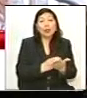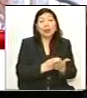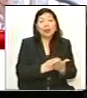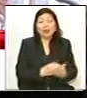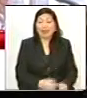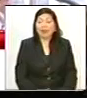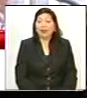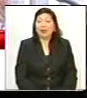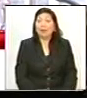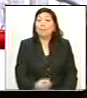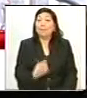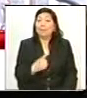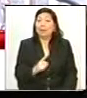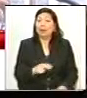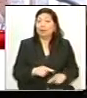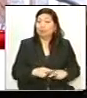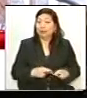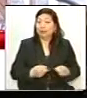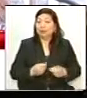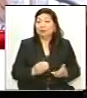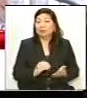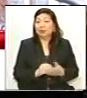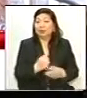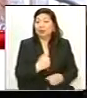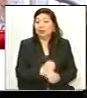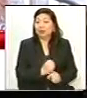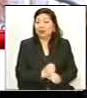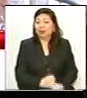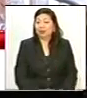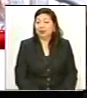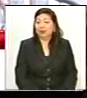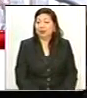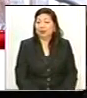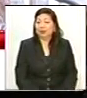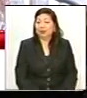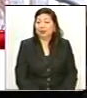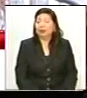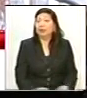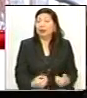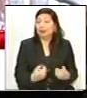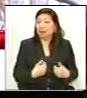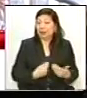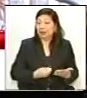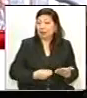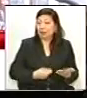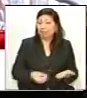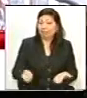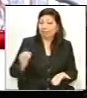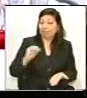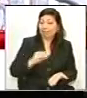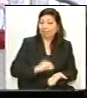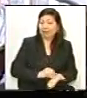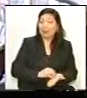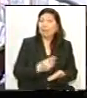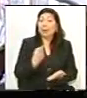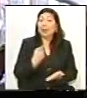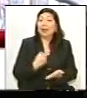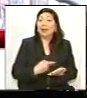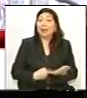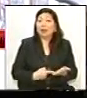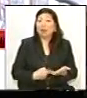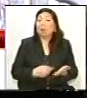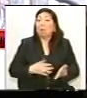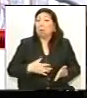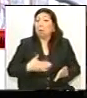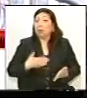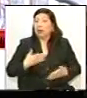alzada para expediente técnico más obra. Entonces, tenían que firmar una adenda. ¿Para qué? Para que se